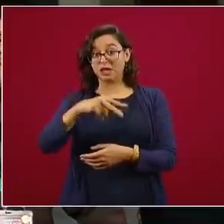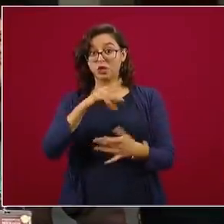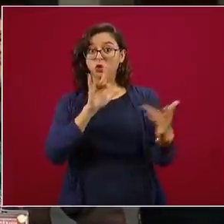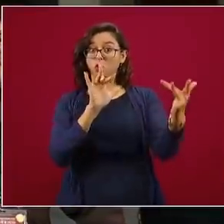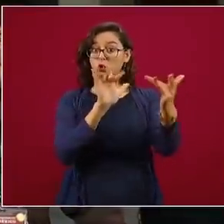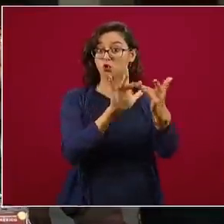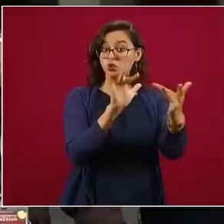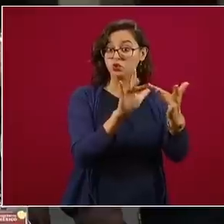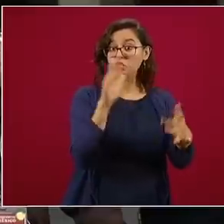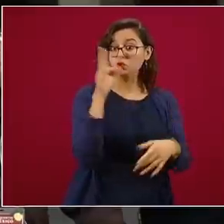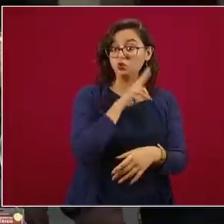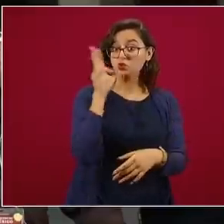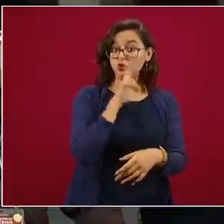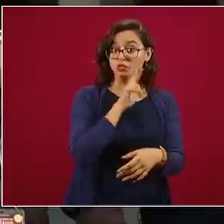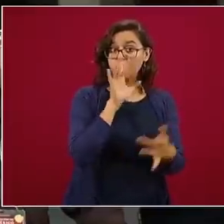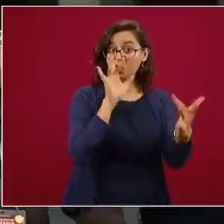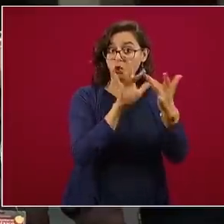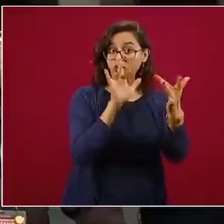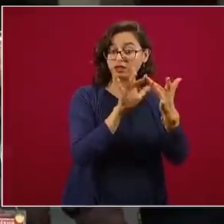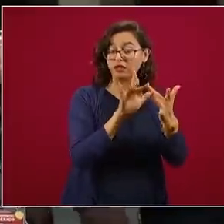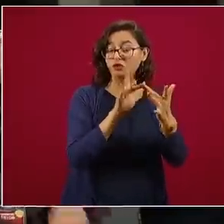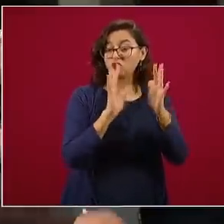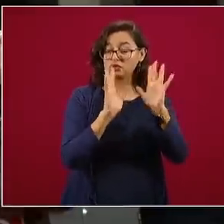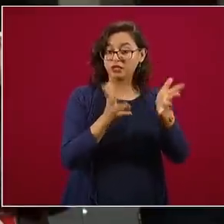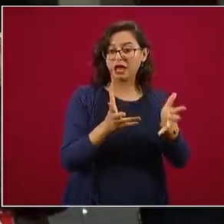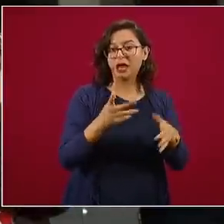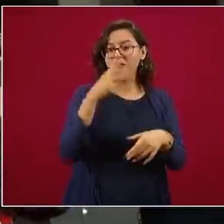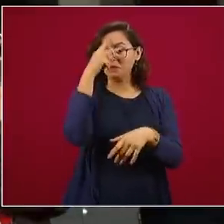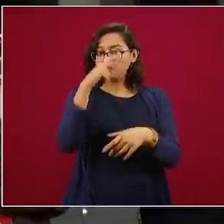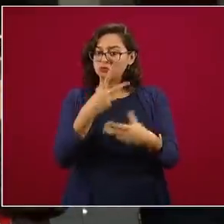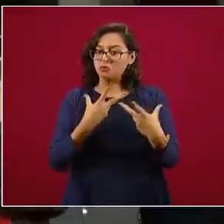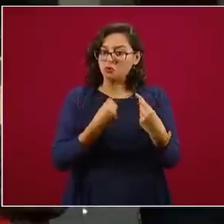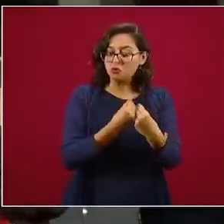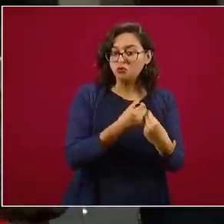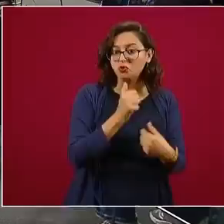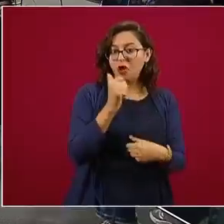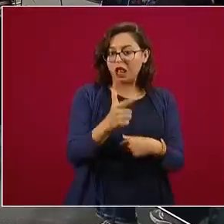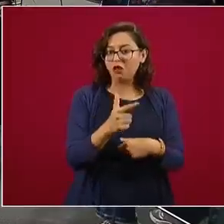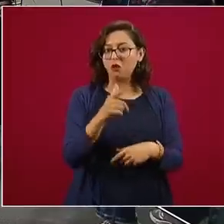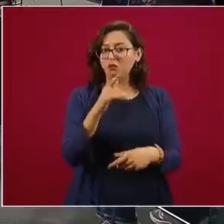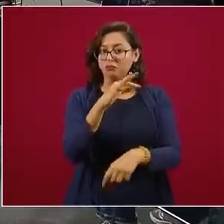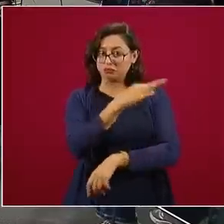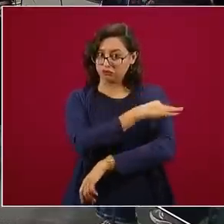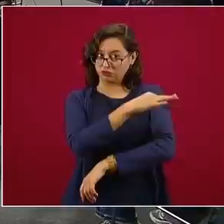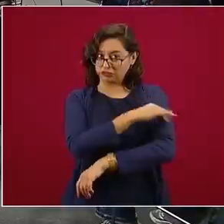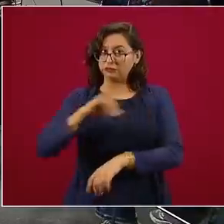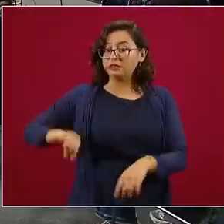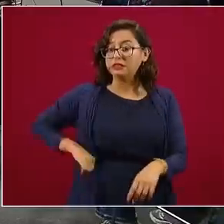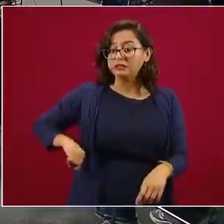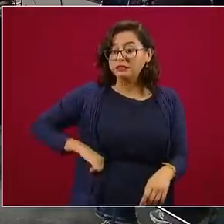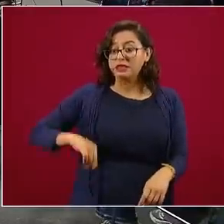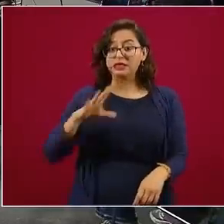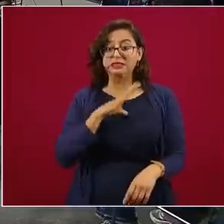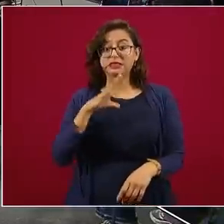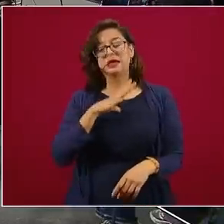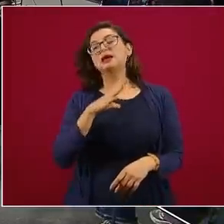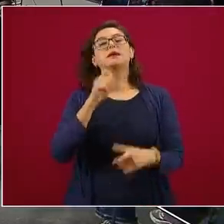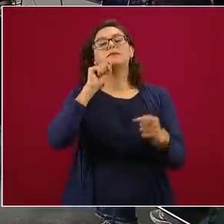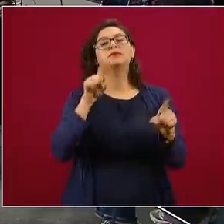gobierno ruso respecto a este anuncio, si México está interesado en esta vacuna, y conocer también su opinión, doctor